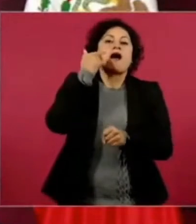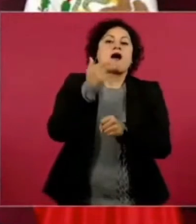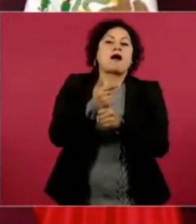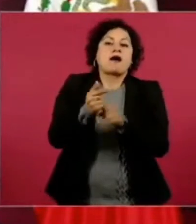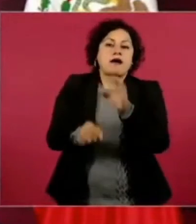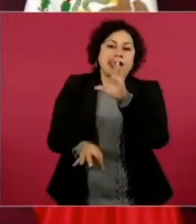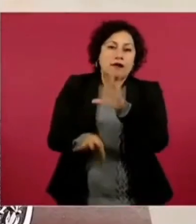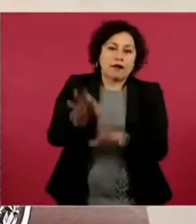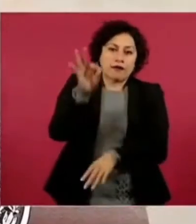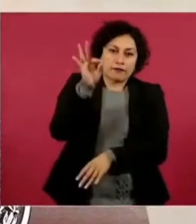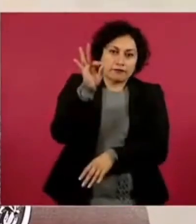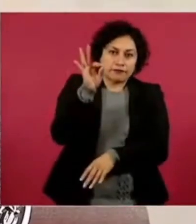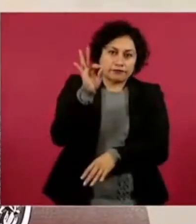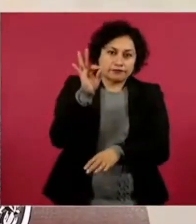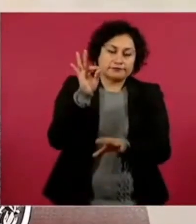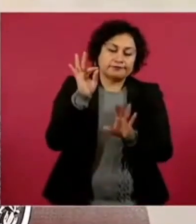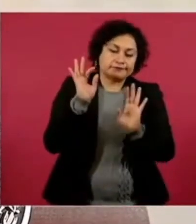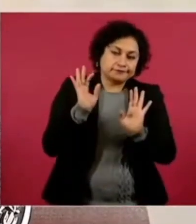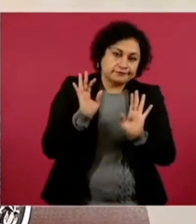y esto